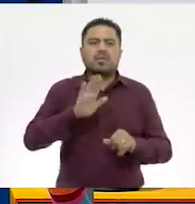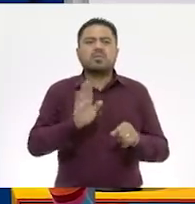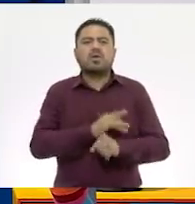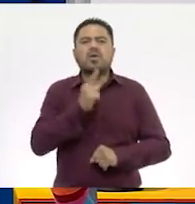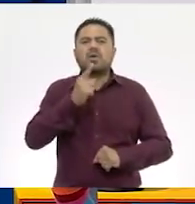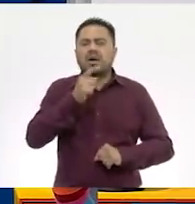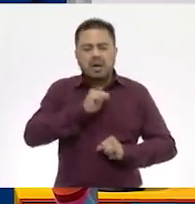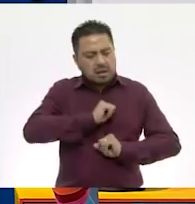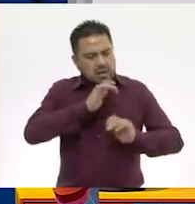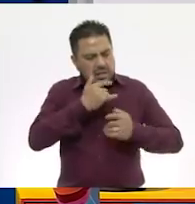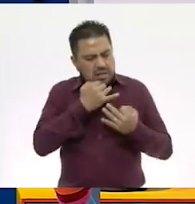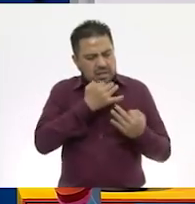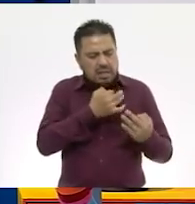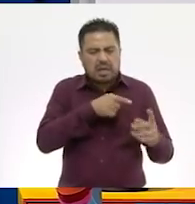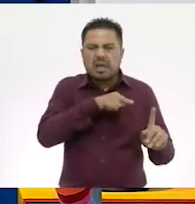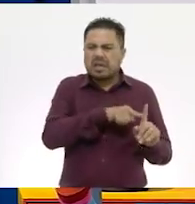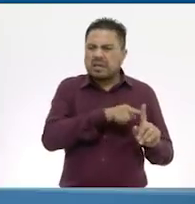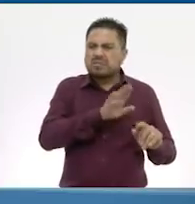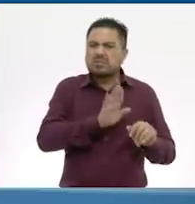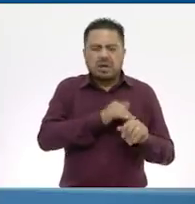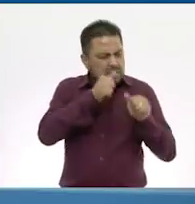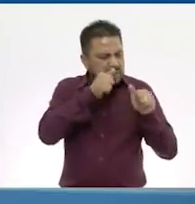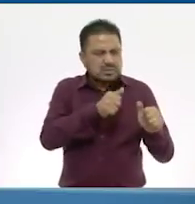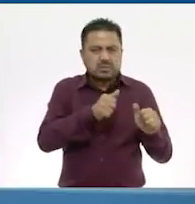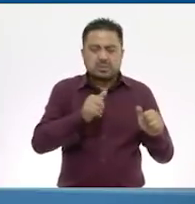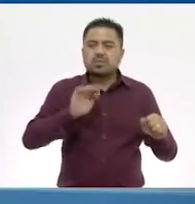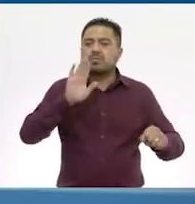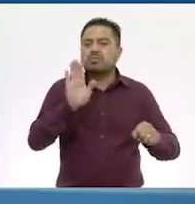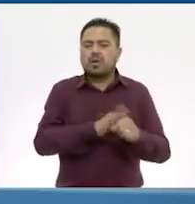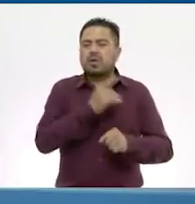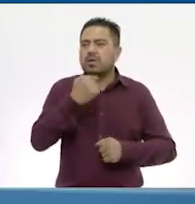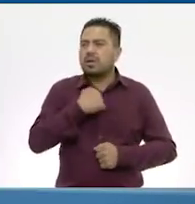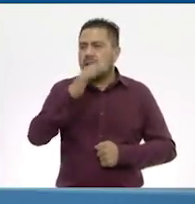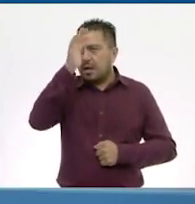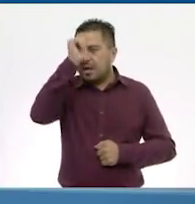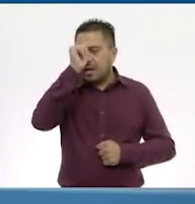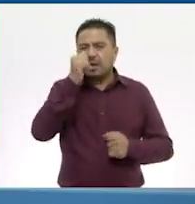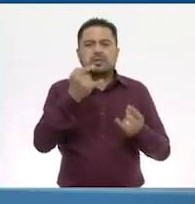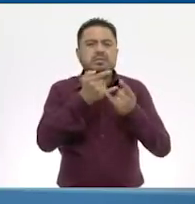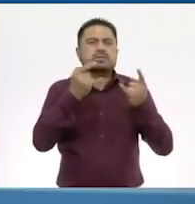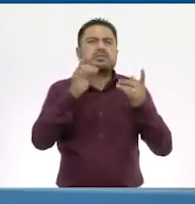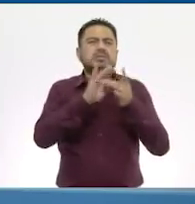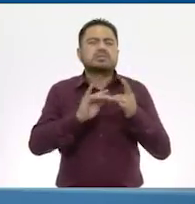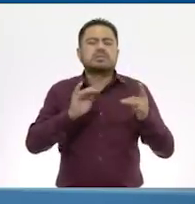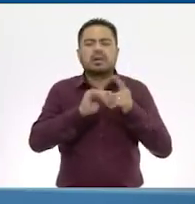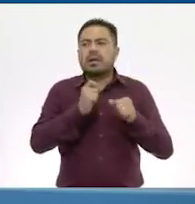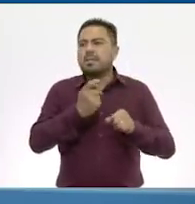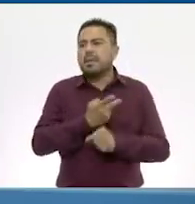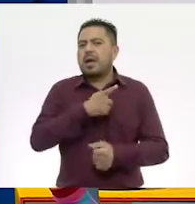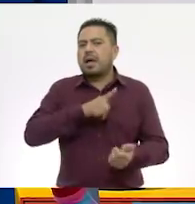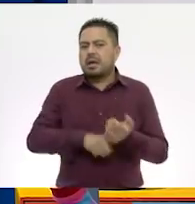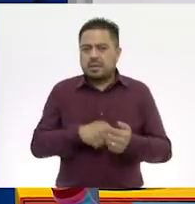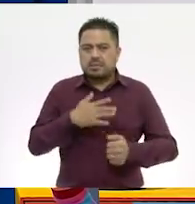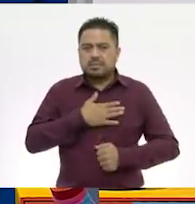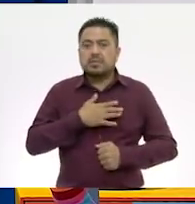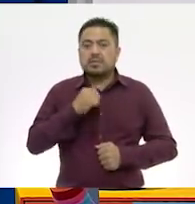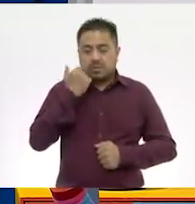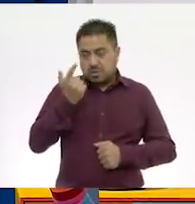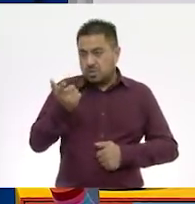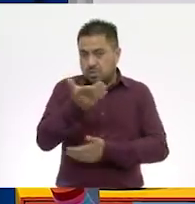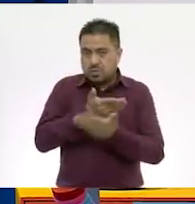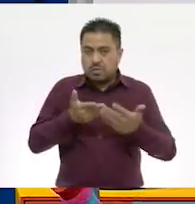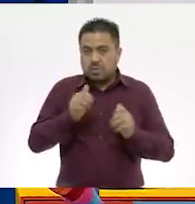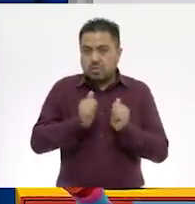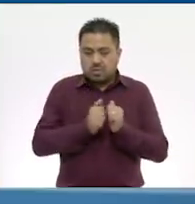llamó tu atención en especial esa fábula? Pues porque me acordé de una anécdota que me pasó. ¿Y quieres compartirla